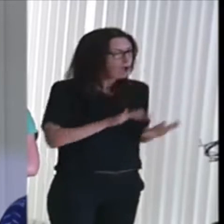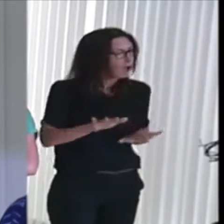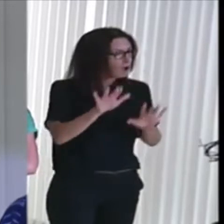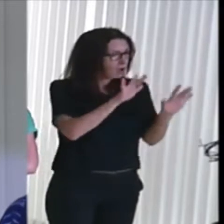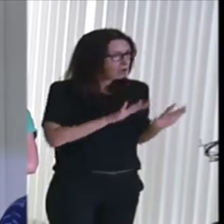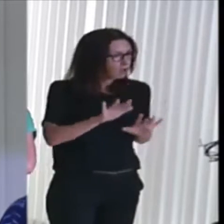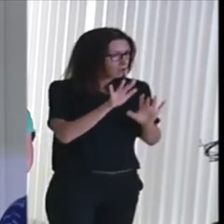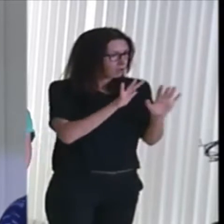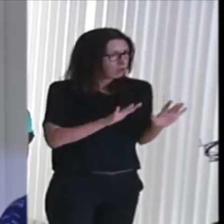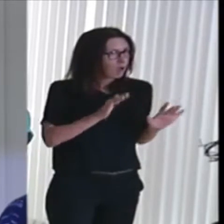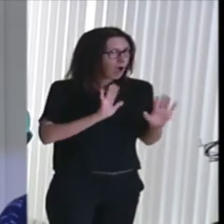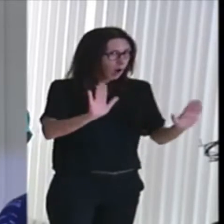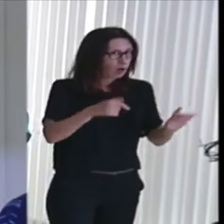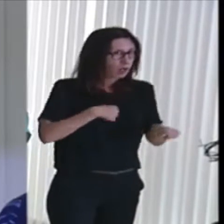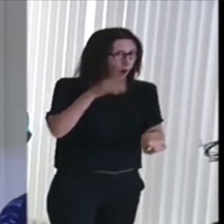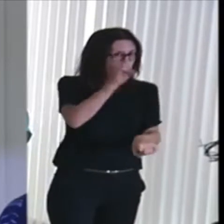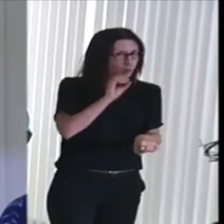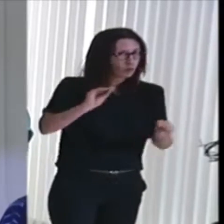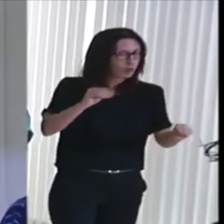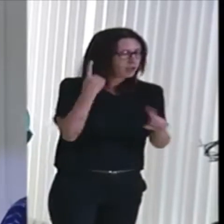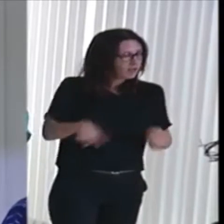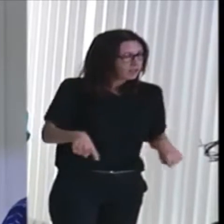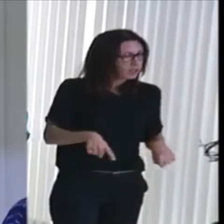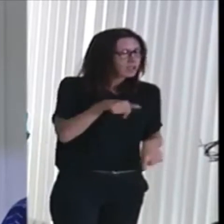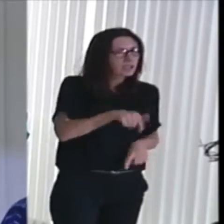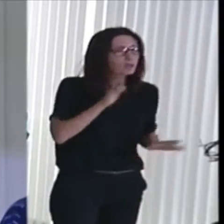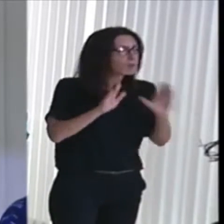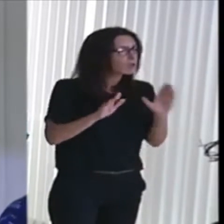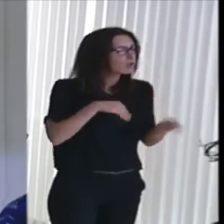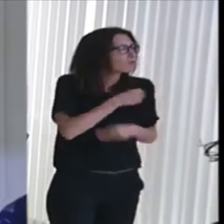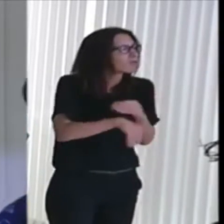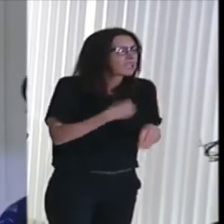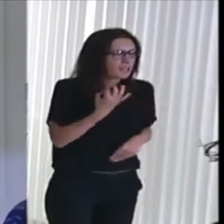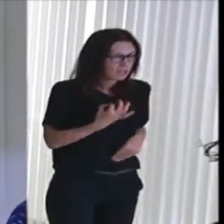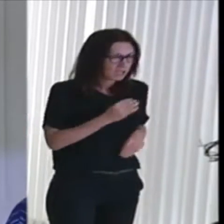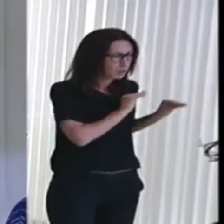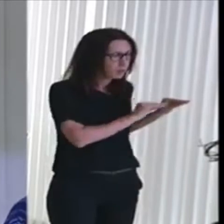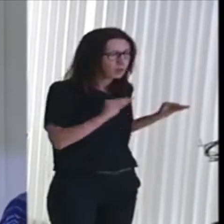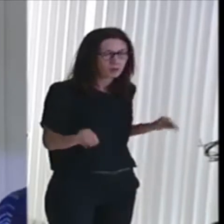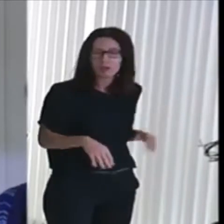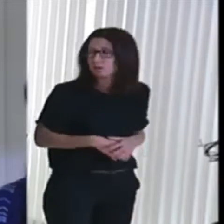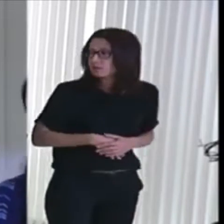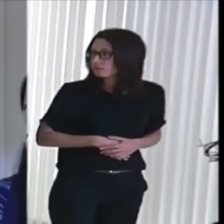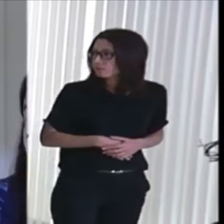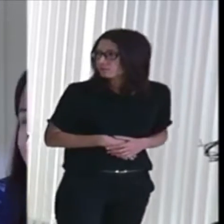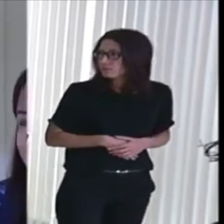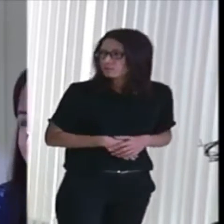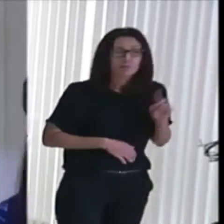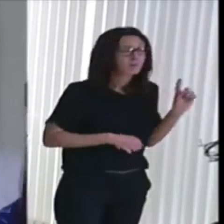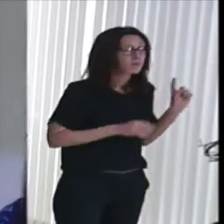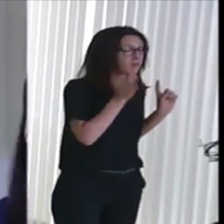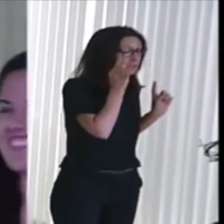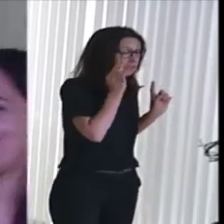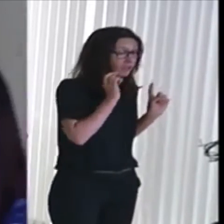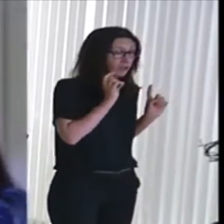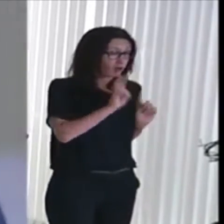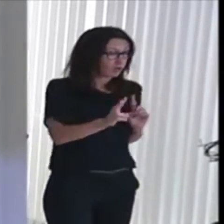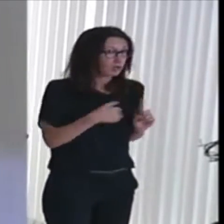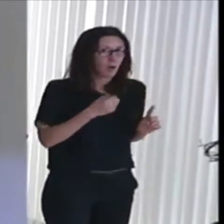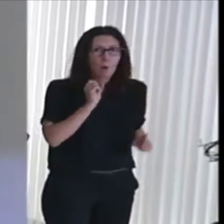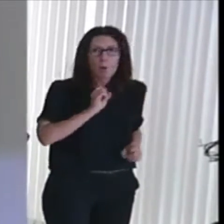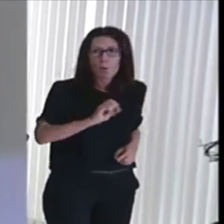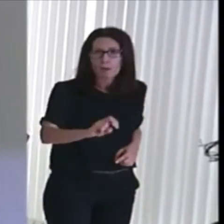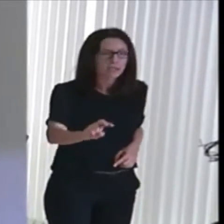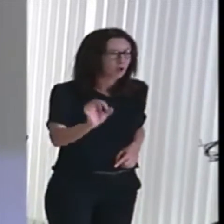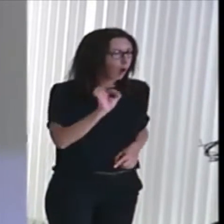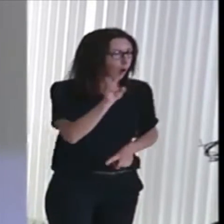visión no la tenga igual que yo? En ese momento, ¿qué haces? Pues airearte. paseo, buscar a alguien con